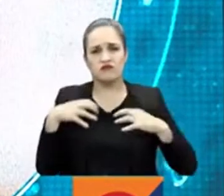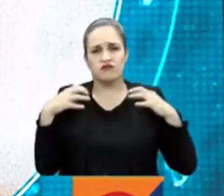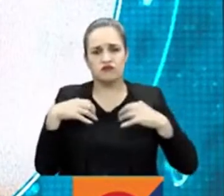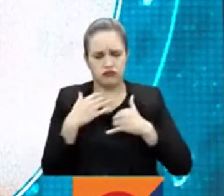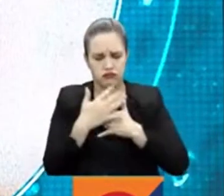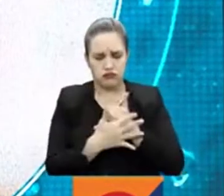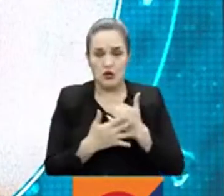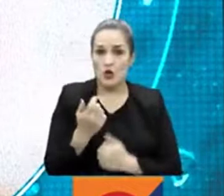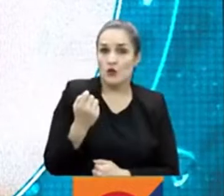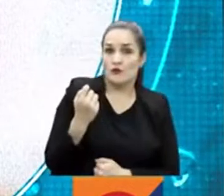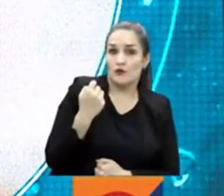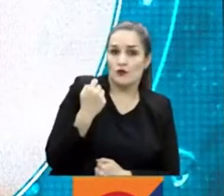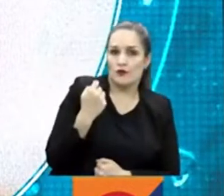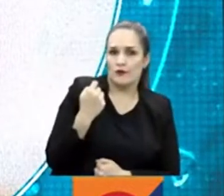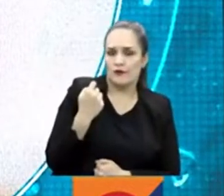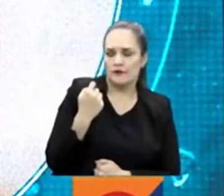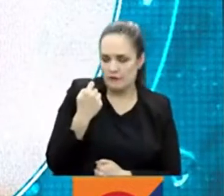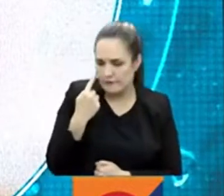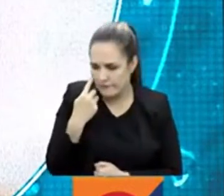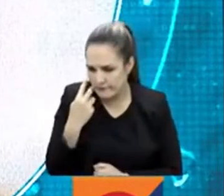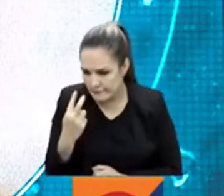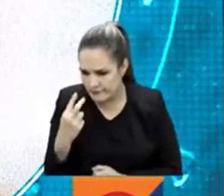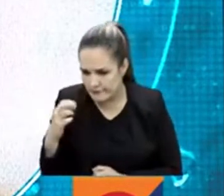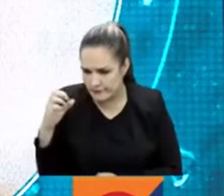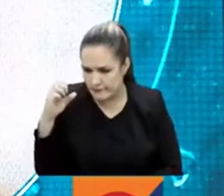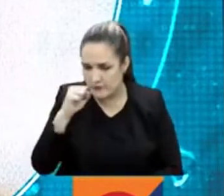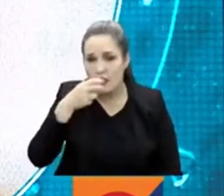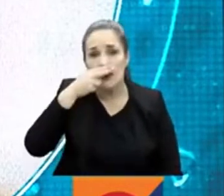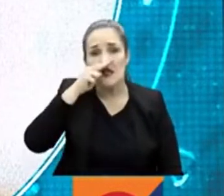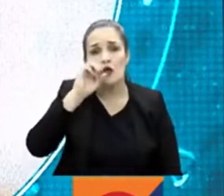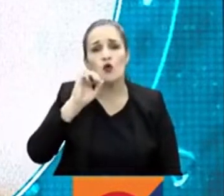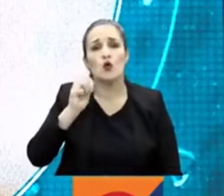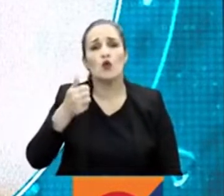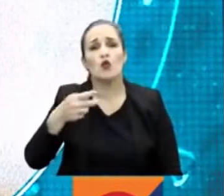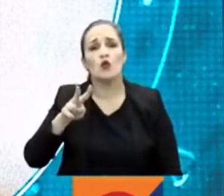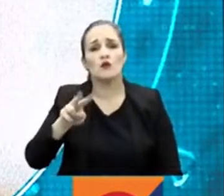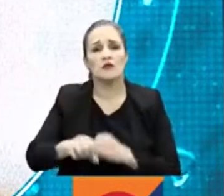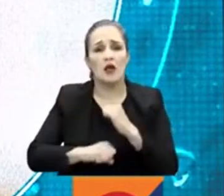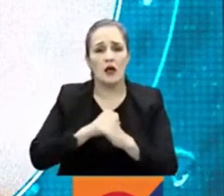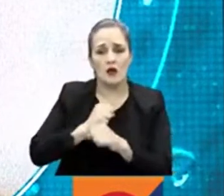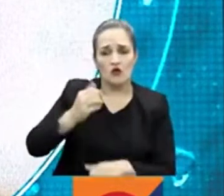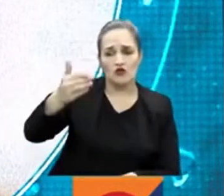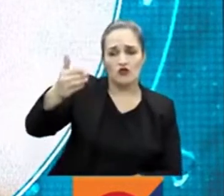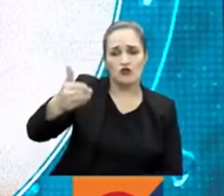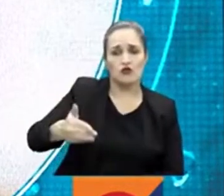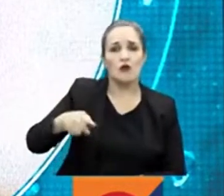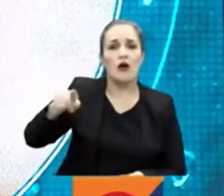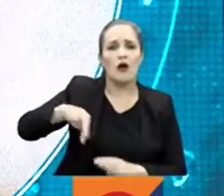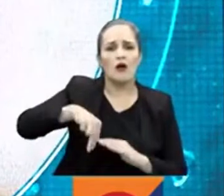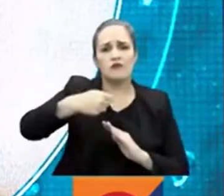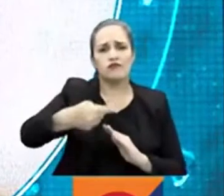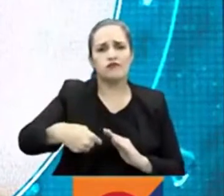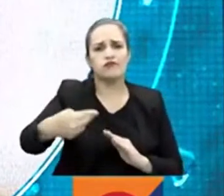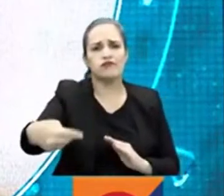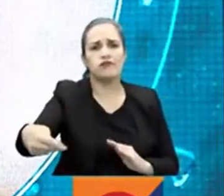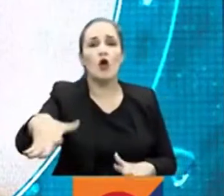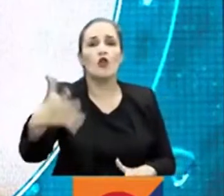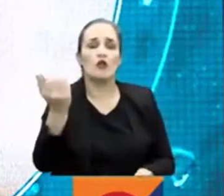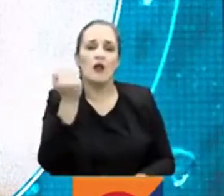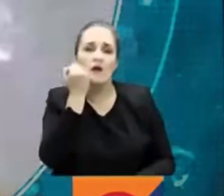Hace pocas horas fue encontrado el cuerpo de un niño de 12 años que había sido arrastrado por la creciente súbita de un caño en Barranca